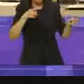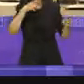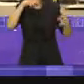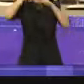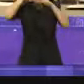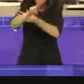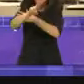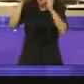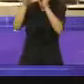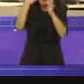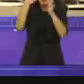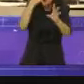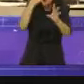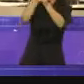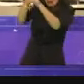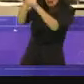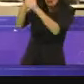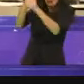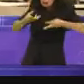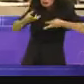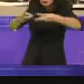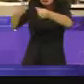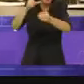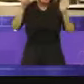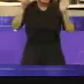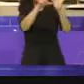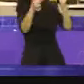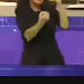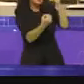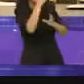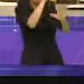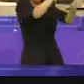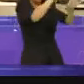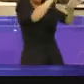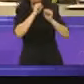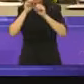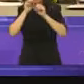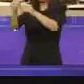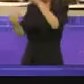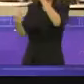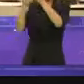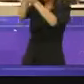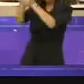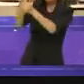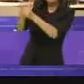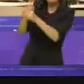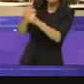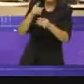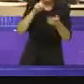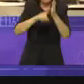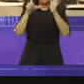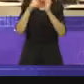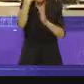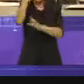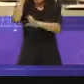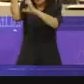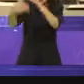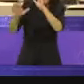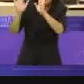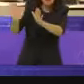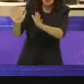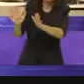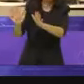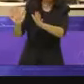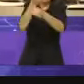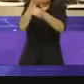arreglar la línea 1 con el costo de una línea nueva. Por cierto, ni han acabado la línea 1 y la parte que inauguraron está